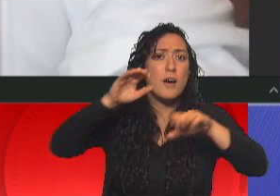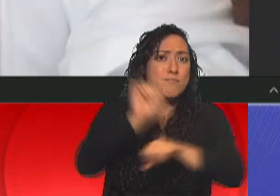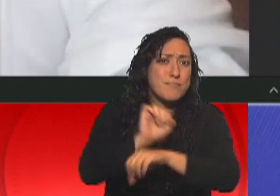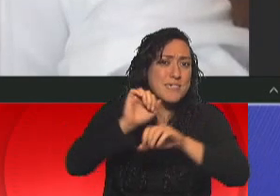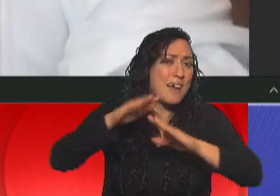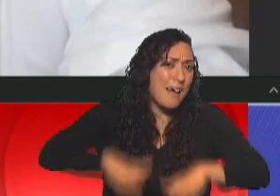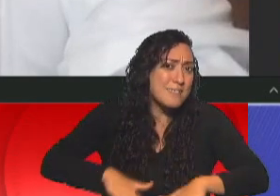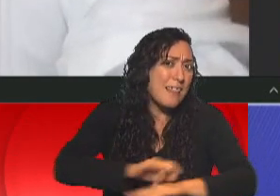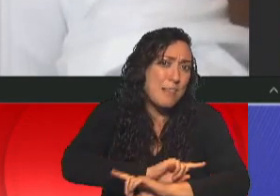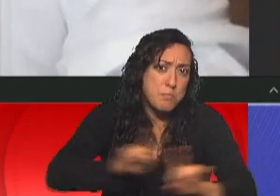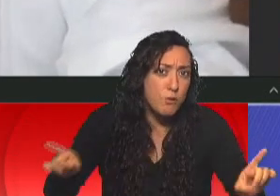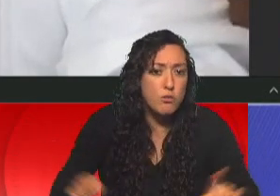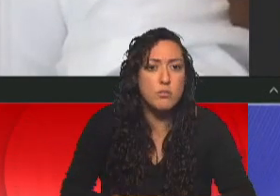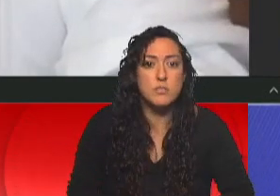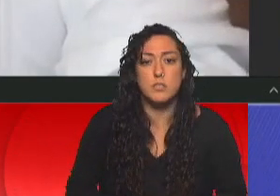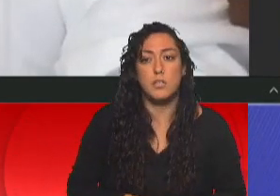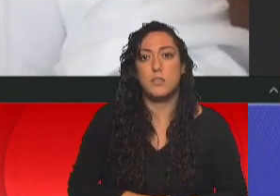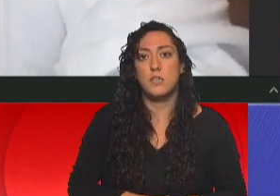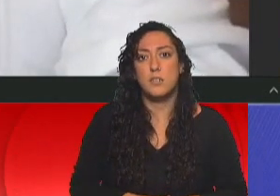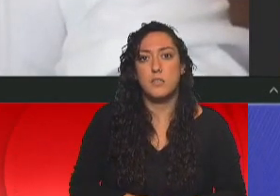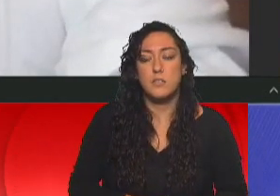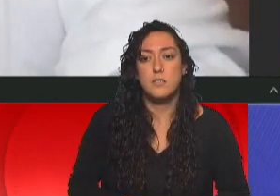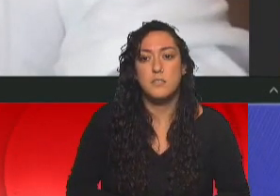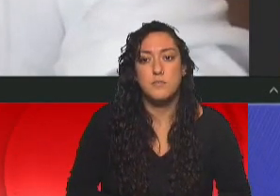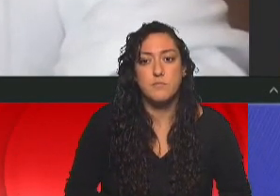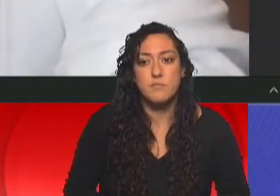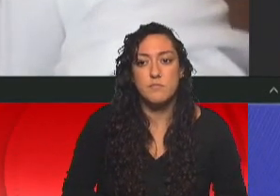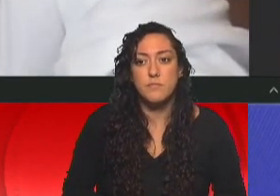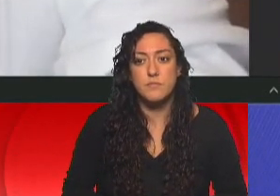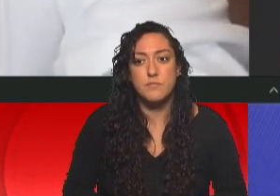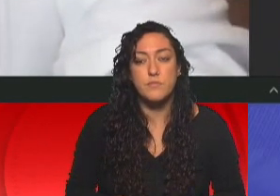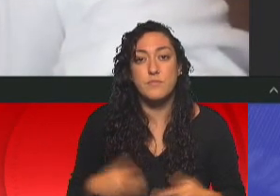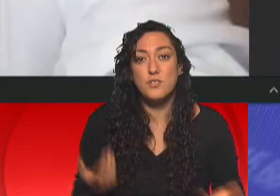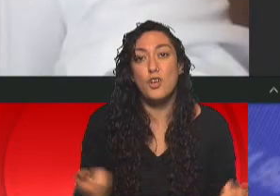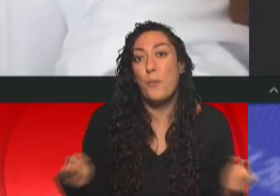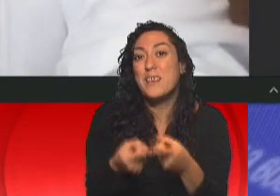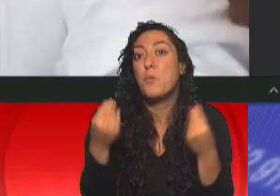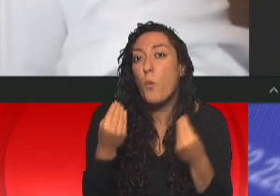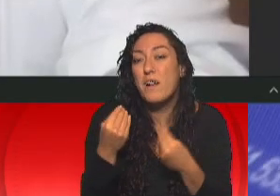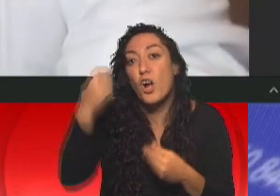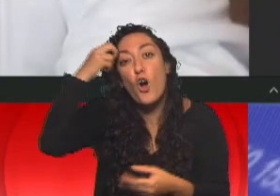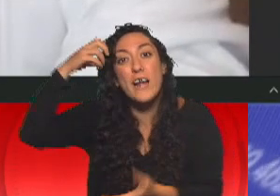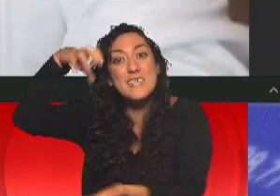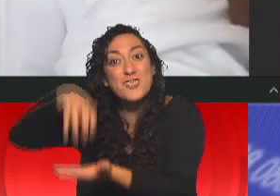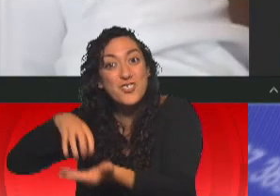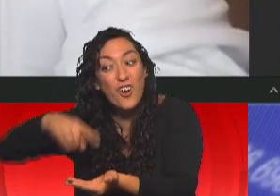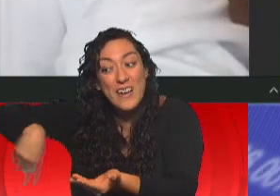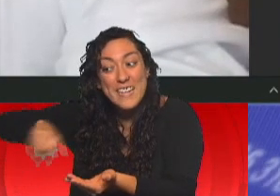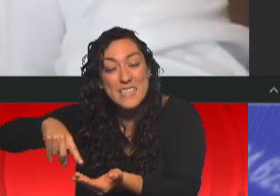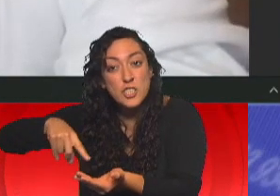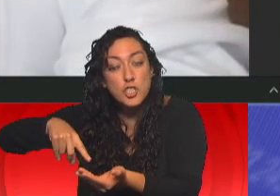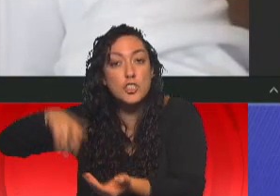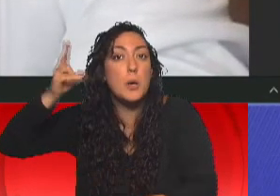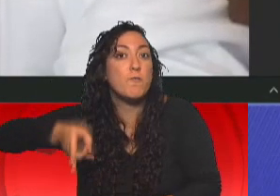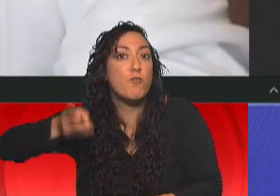Correcto. Entonces ahí de lo que se trata es de que el mismo Congreso la